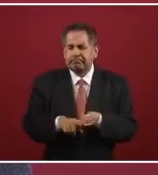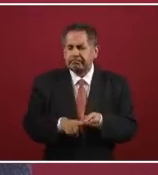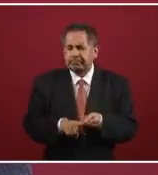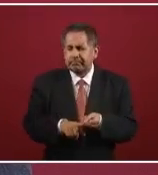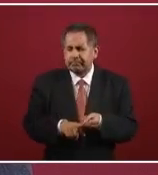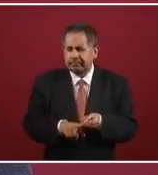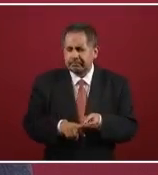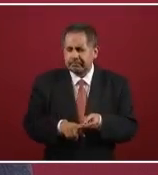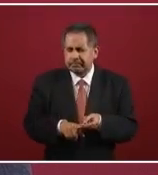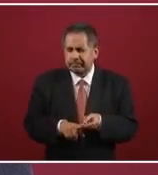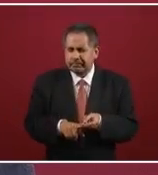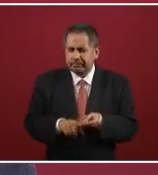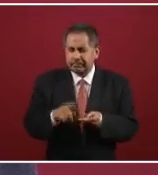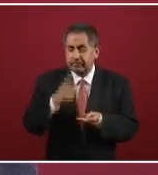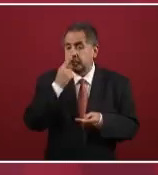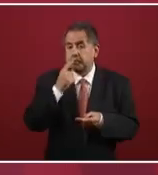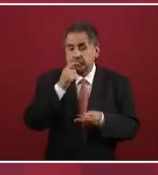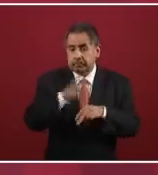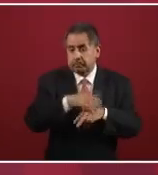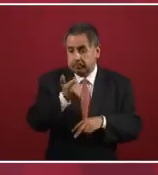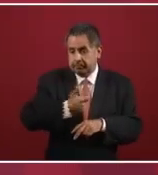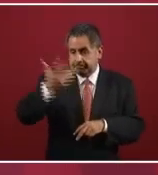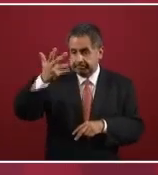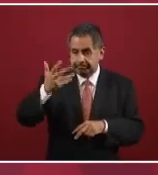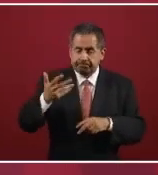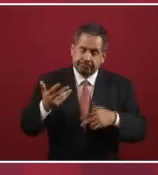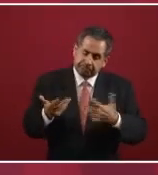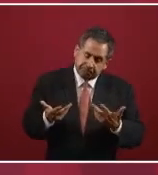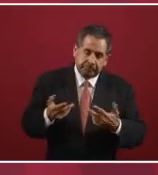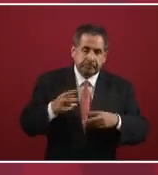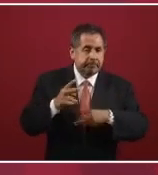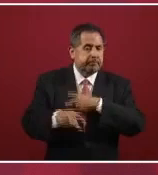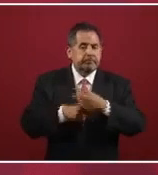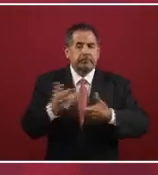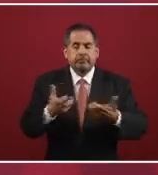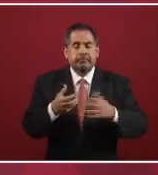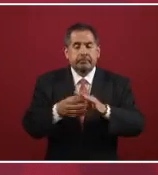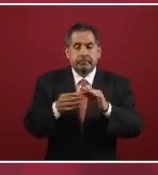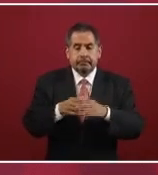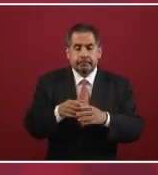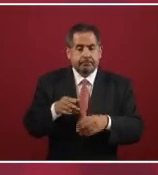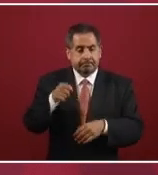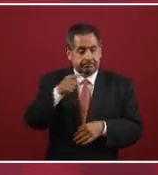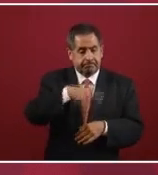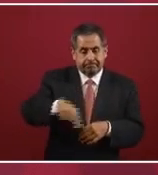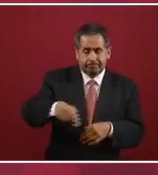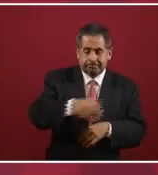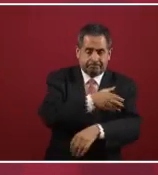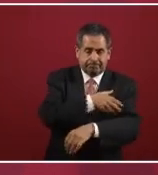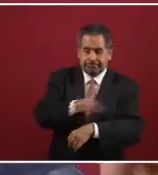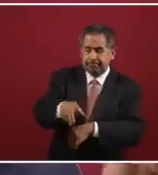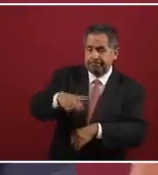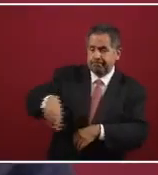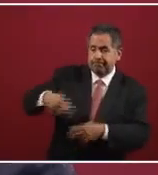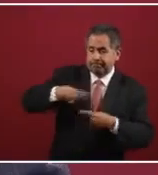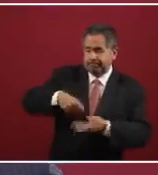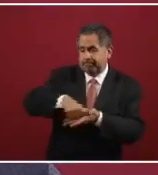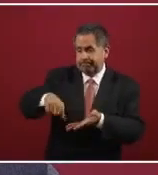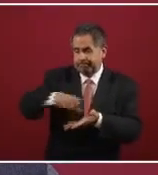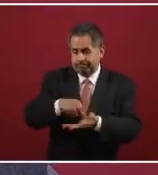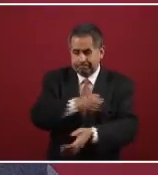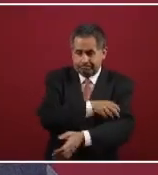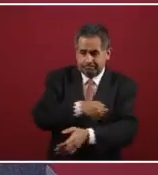la gasolina premiun entonces lo que vamos a hacer es empoderar al consumidor que es lo que estamos haciendo